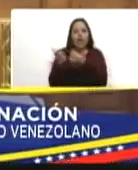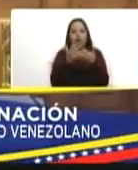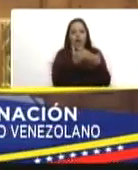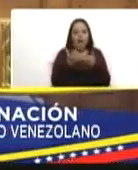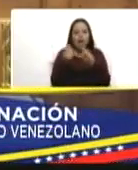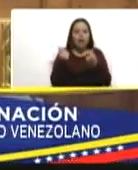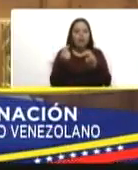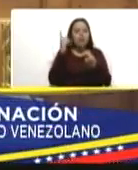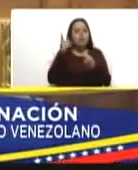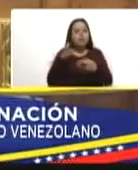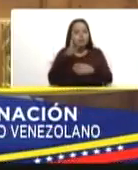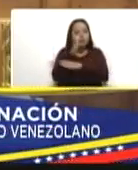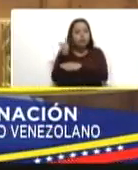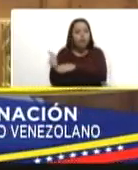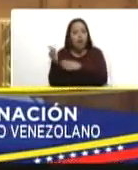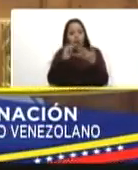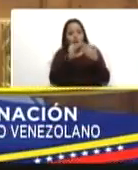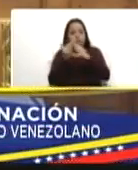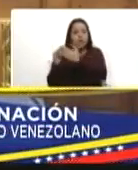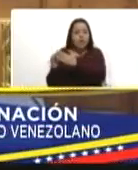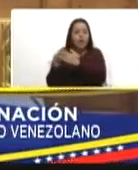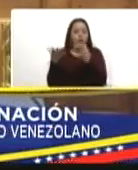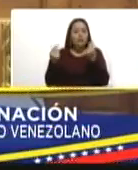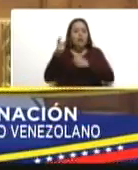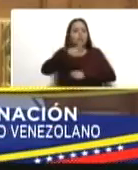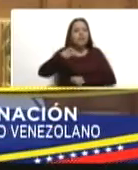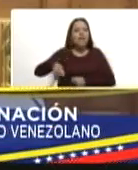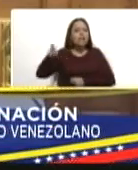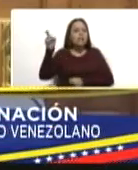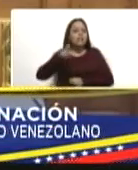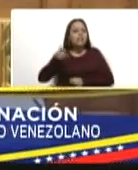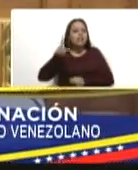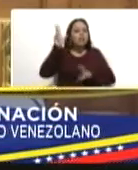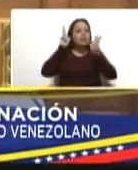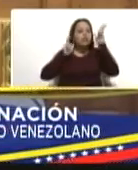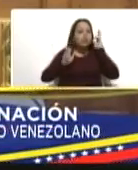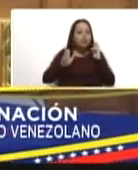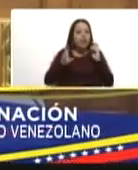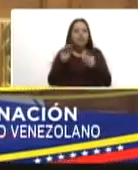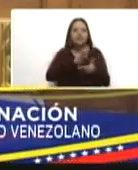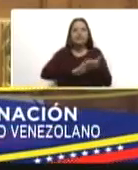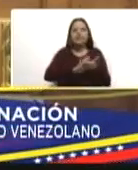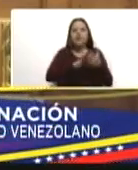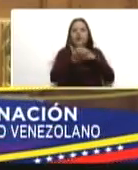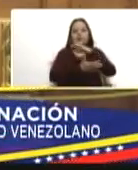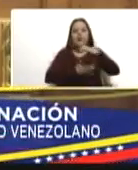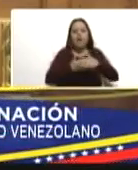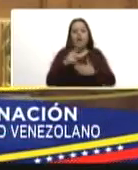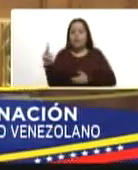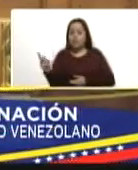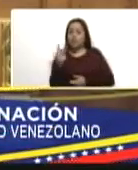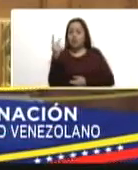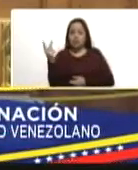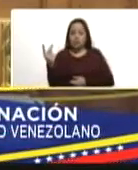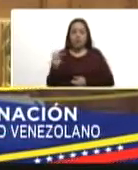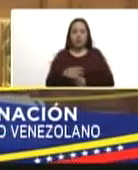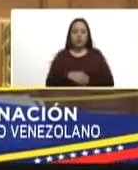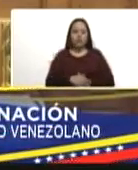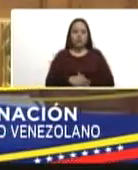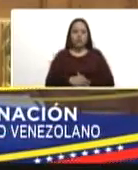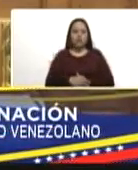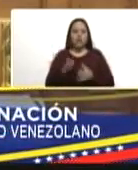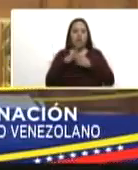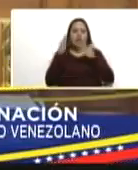tanto ayuda tanta gente que necesita ser escuchada y aliviada Y en segundo lugar la